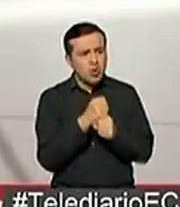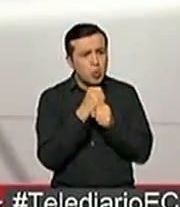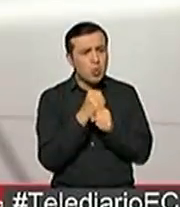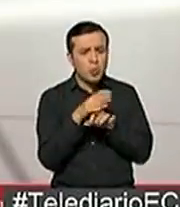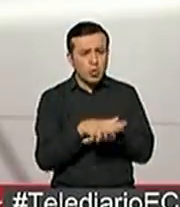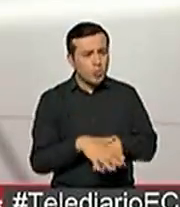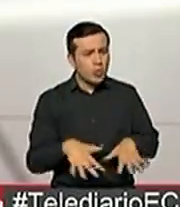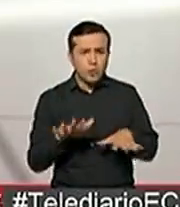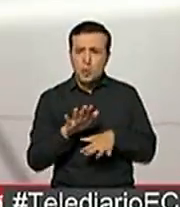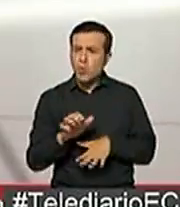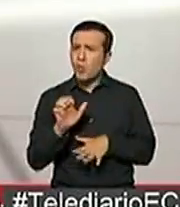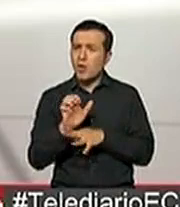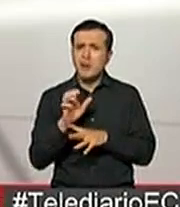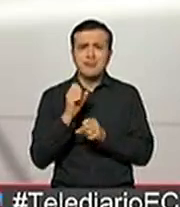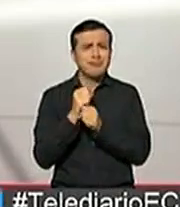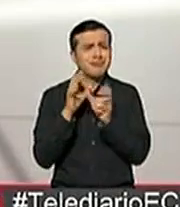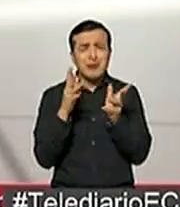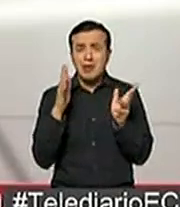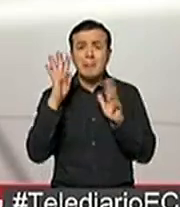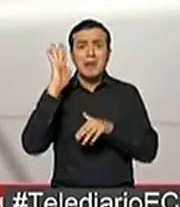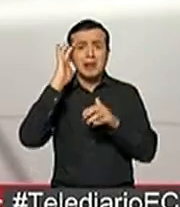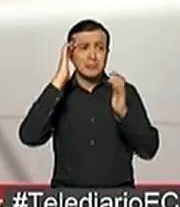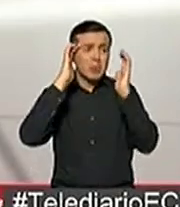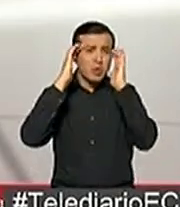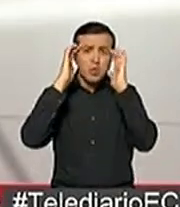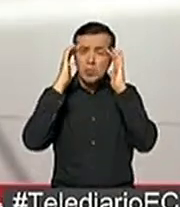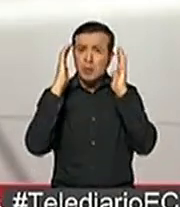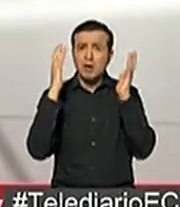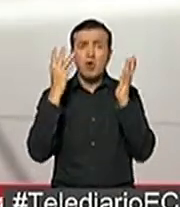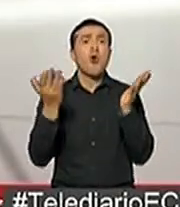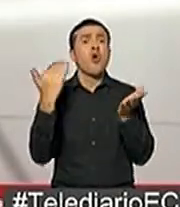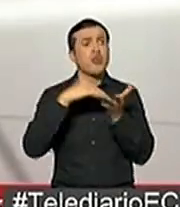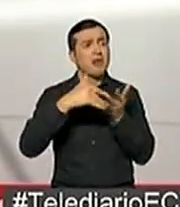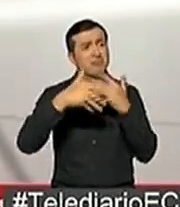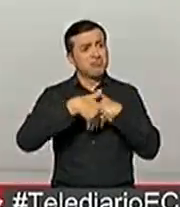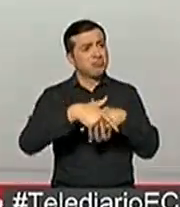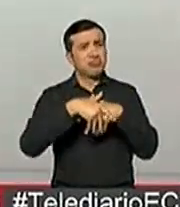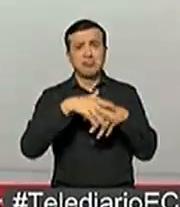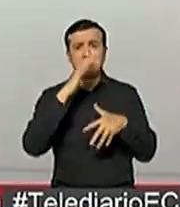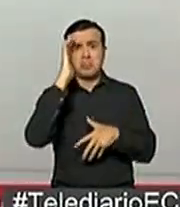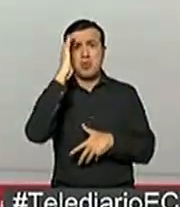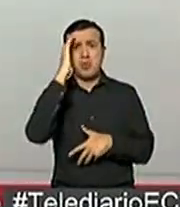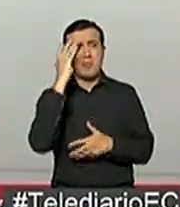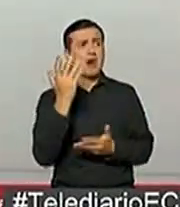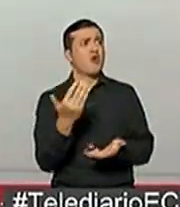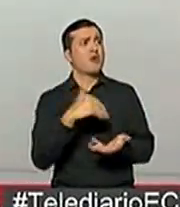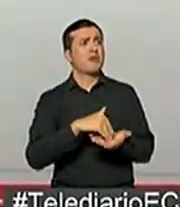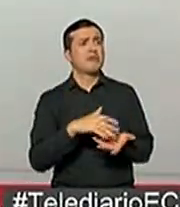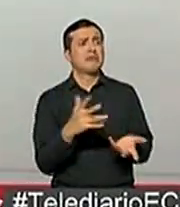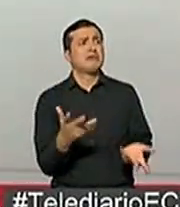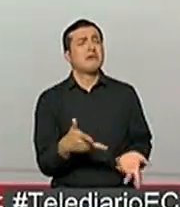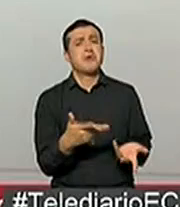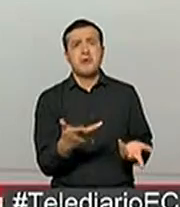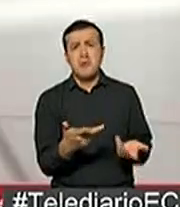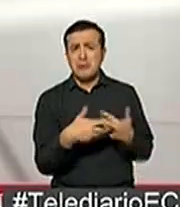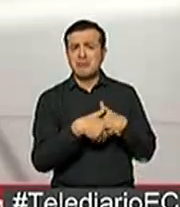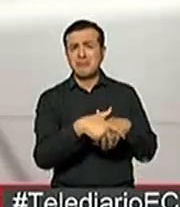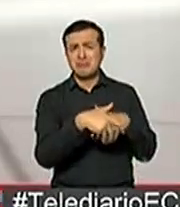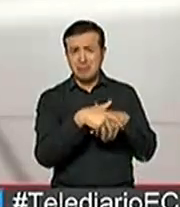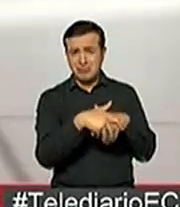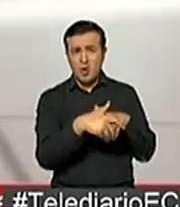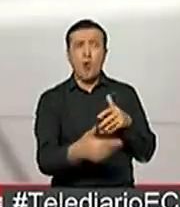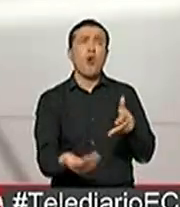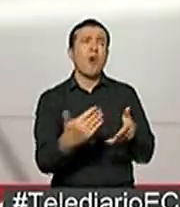ciudad y al país de forma general y hay preocupación frente a este anuncio del fut del frente unitario de trabajadores ante una